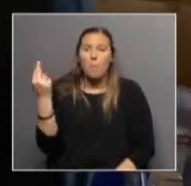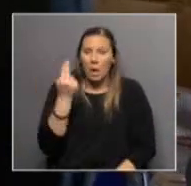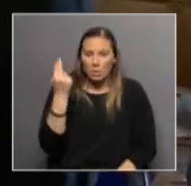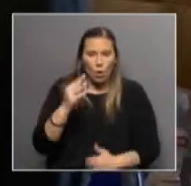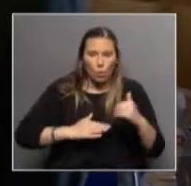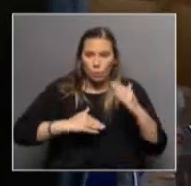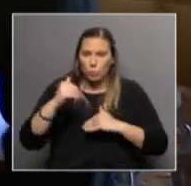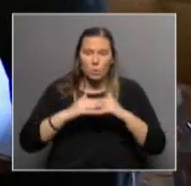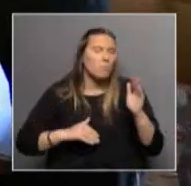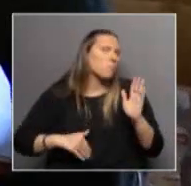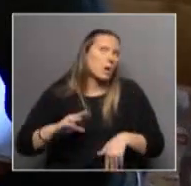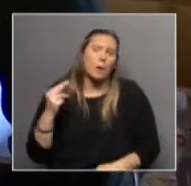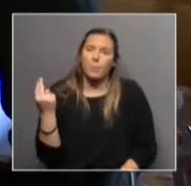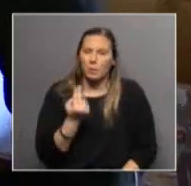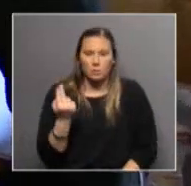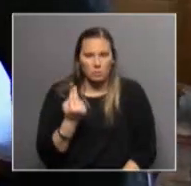eso.